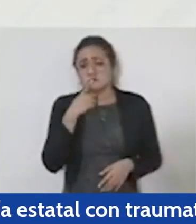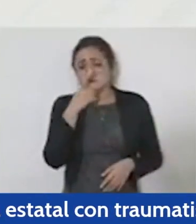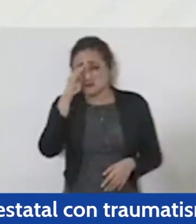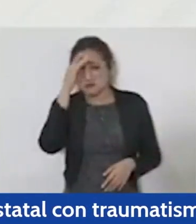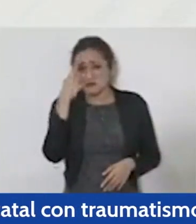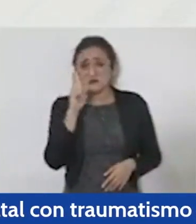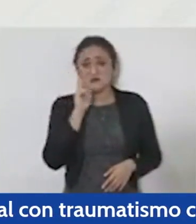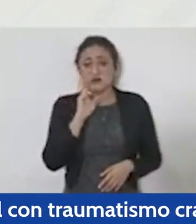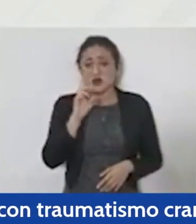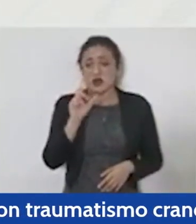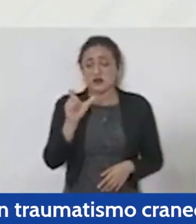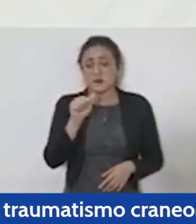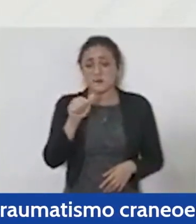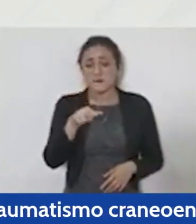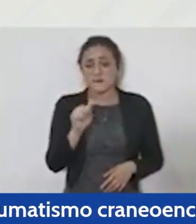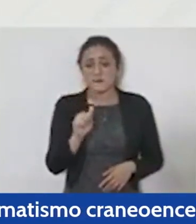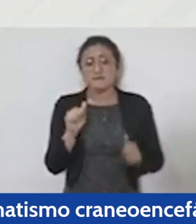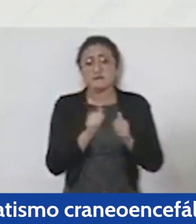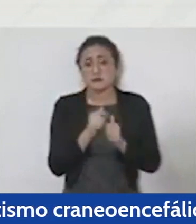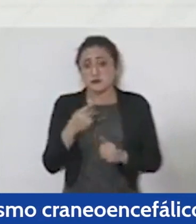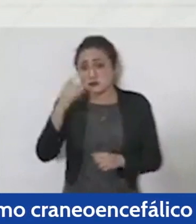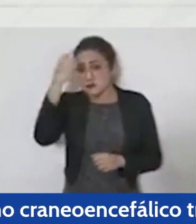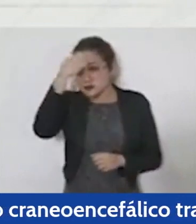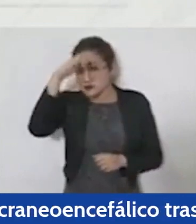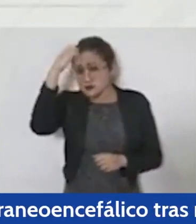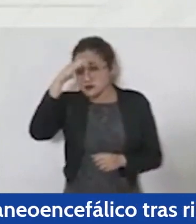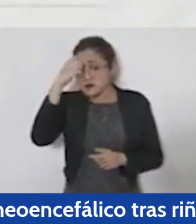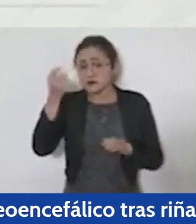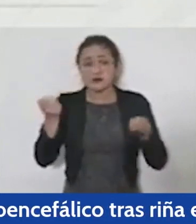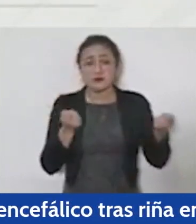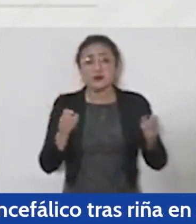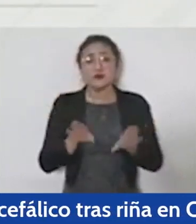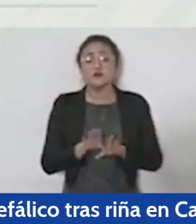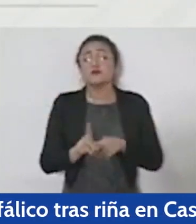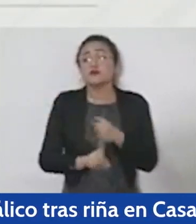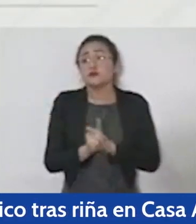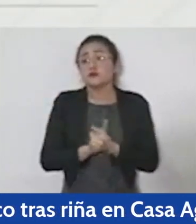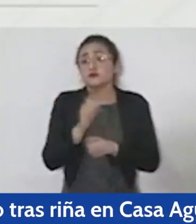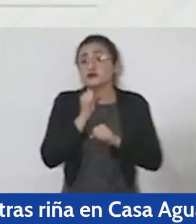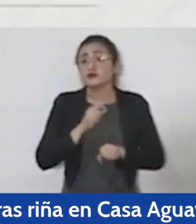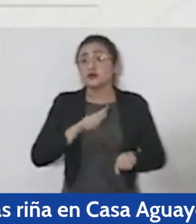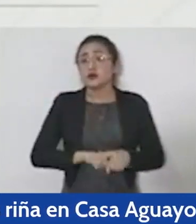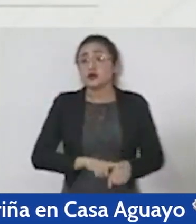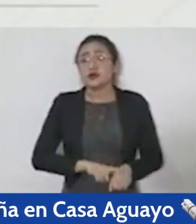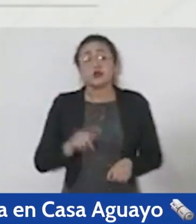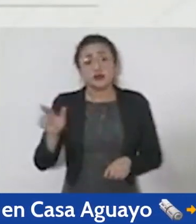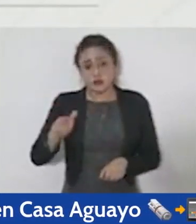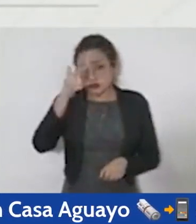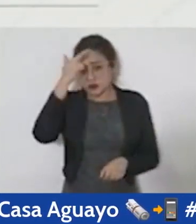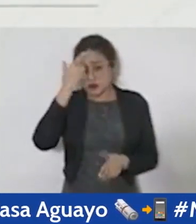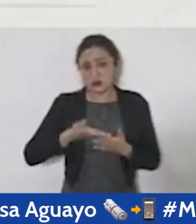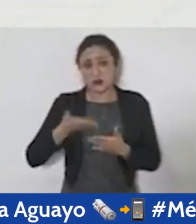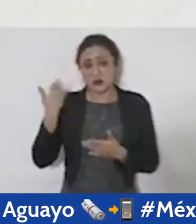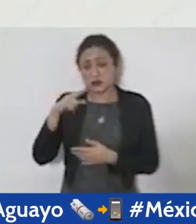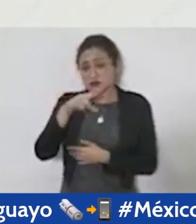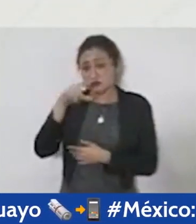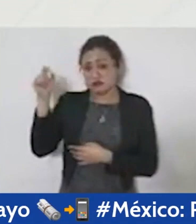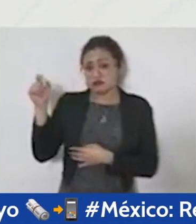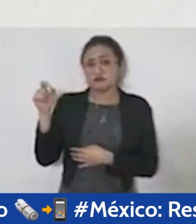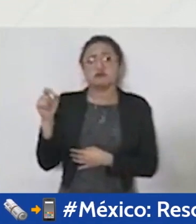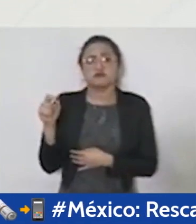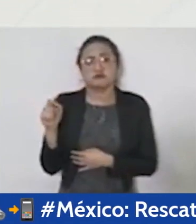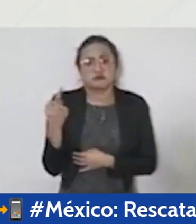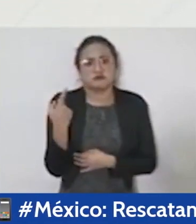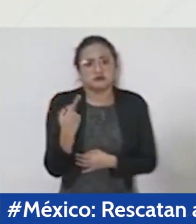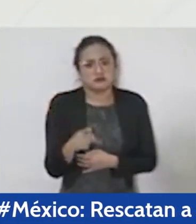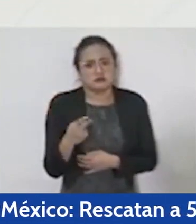que Roxana es una persona con amplia experiencia en el manejo de conflictos sociales. Recordar el sexenio de Rafael Moreno Valle, que en